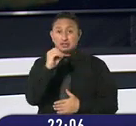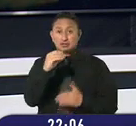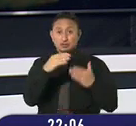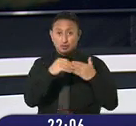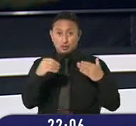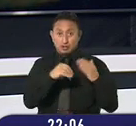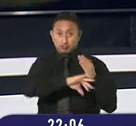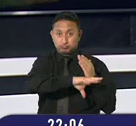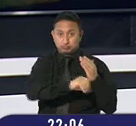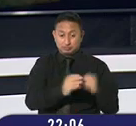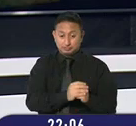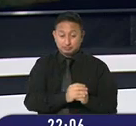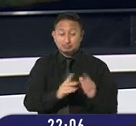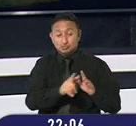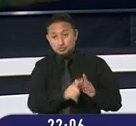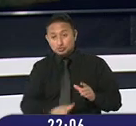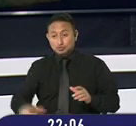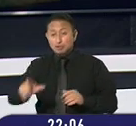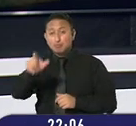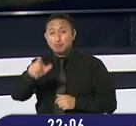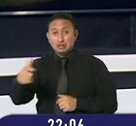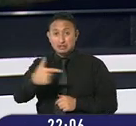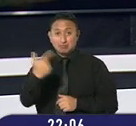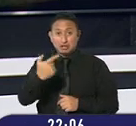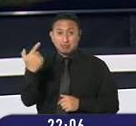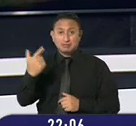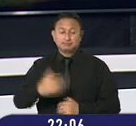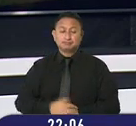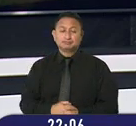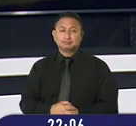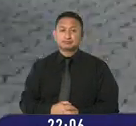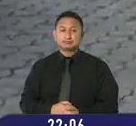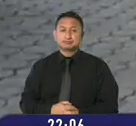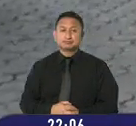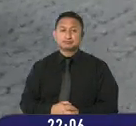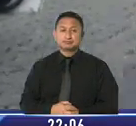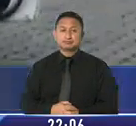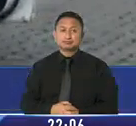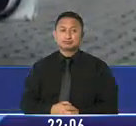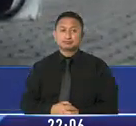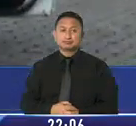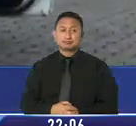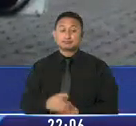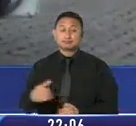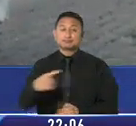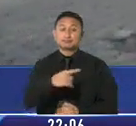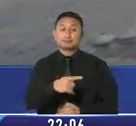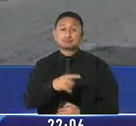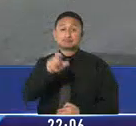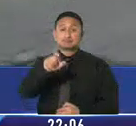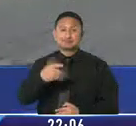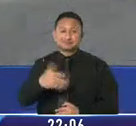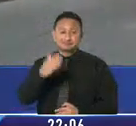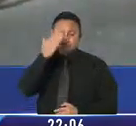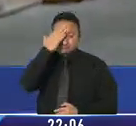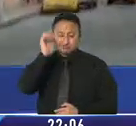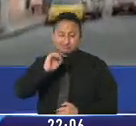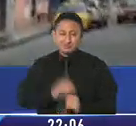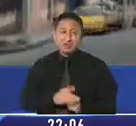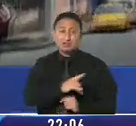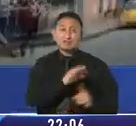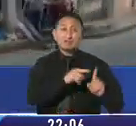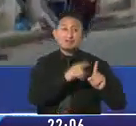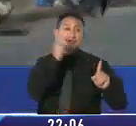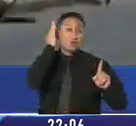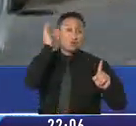$2,700 y en la fuga dispararon a los uniformados. Al parecer, los sacapintas sabían a lo que se dedicaba la mujer